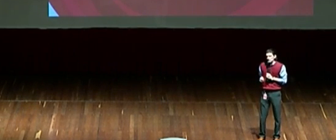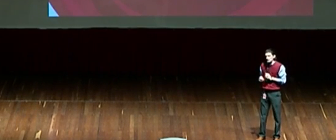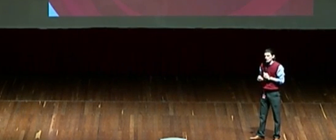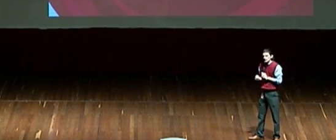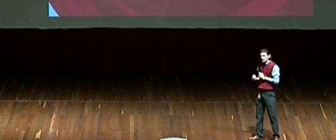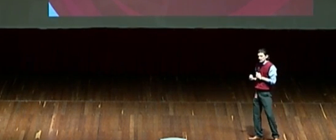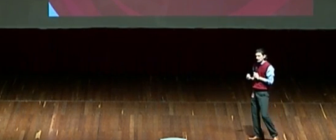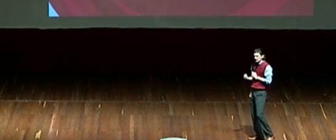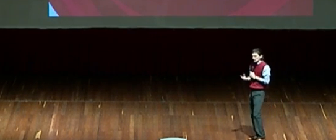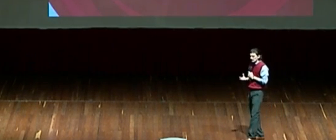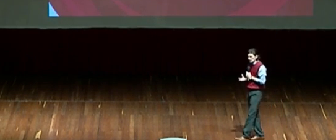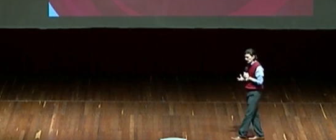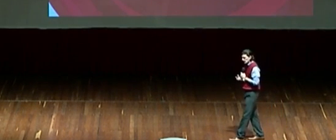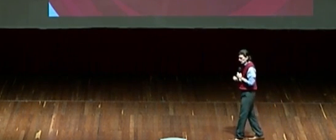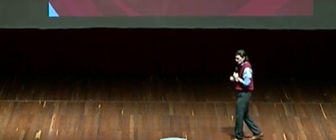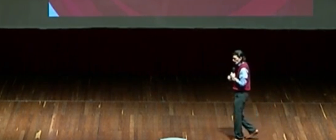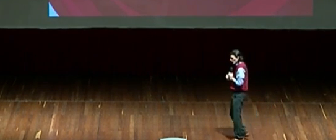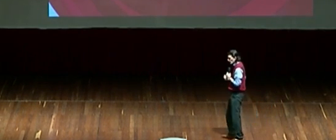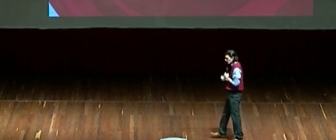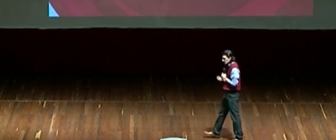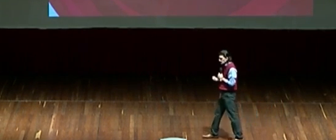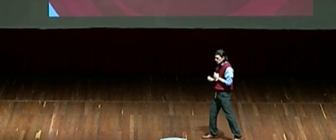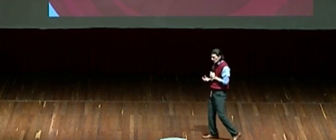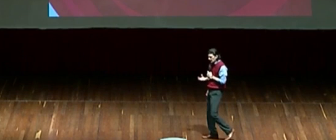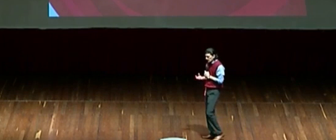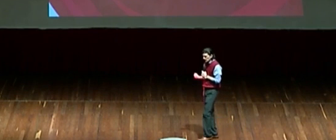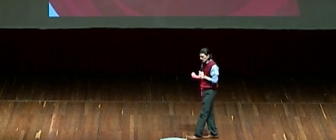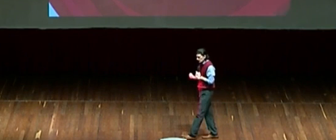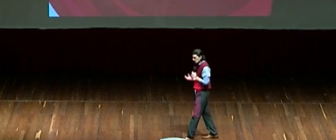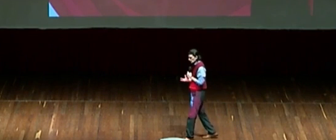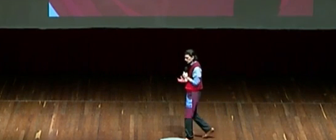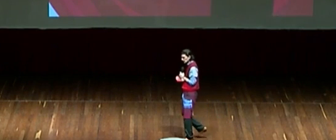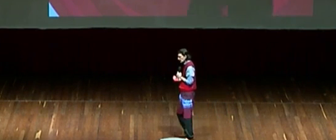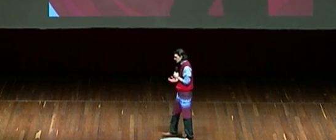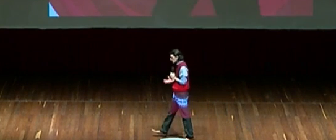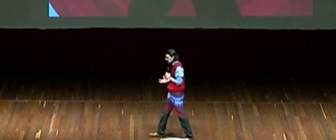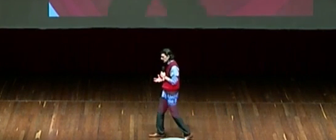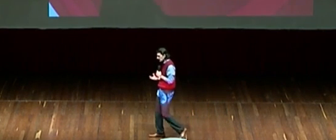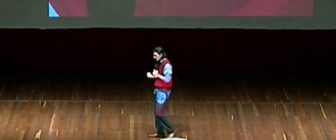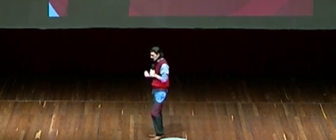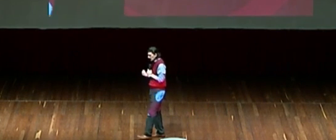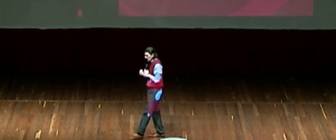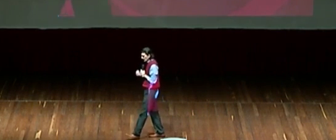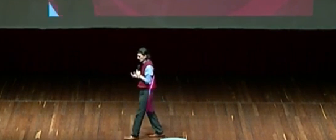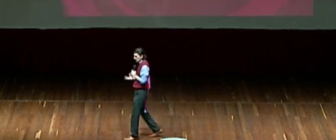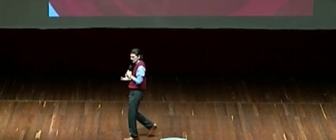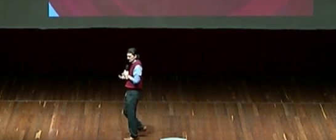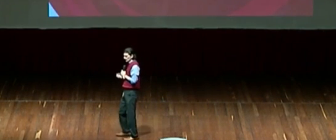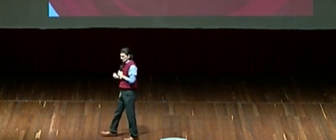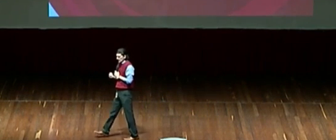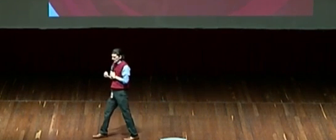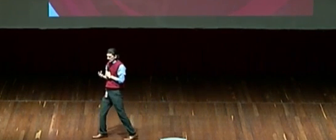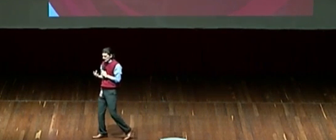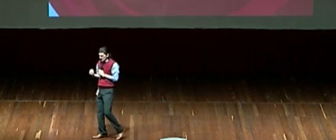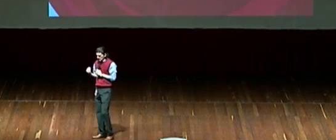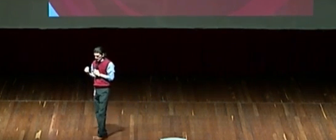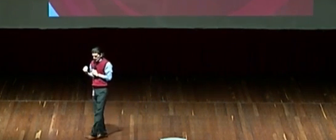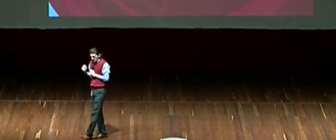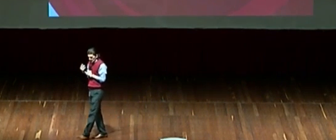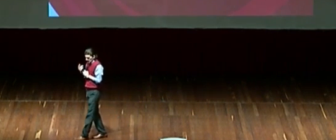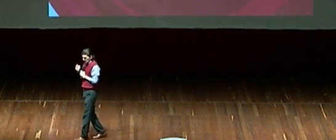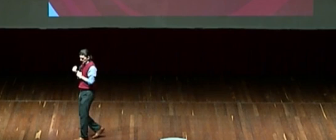la educación se convierte y la contemplamos como un bien supremo de construcción de la sociedad, pero donde